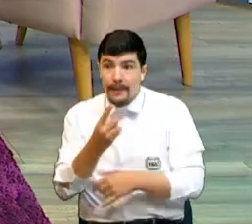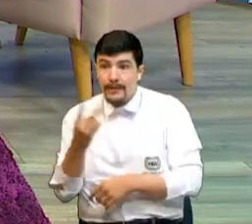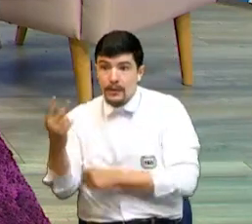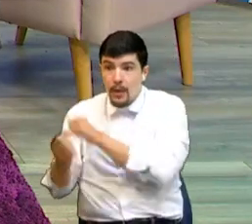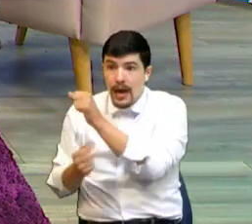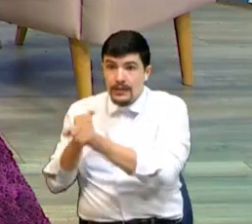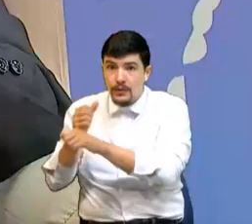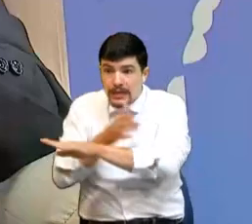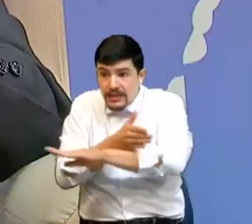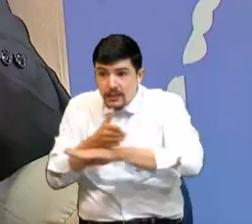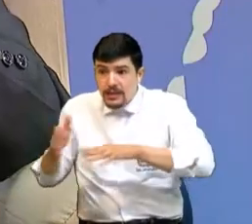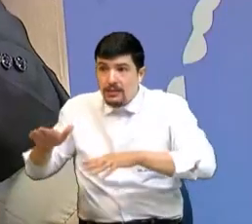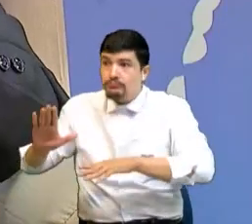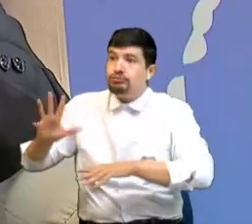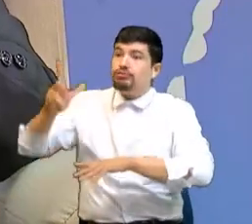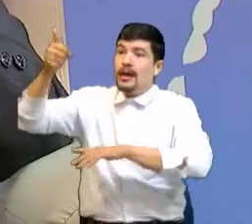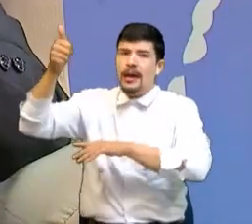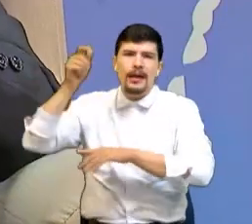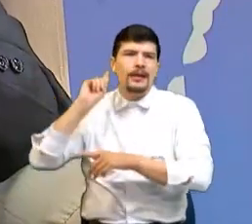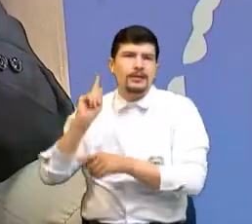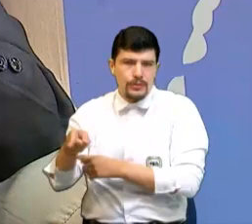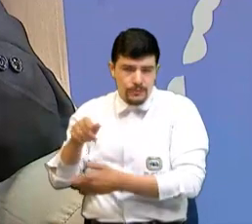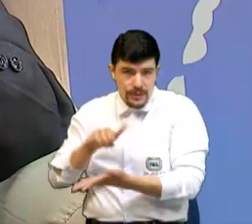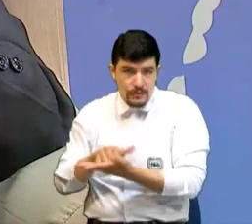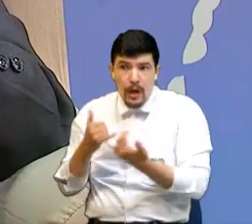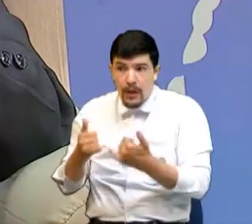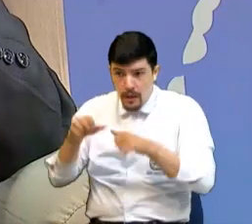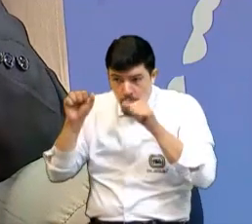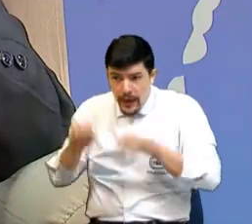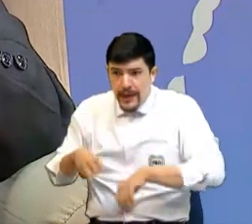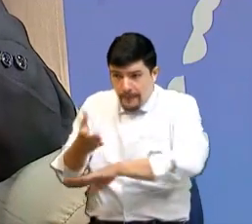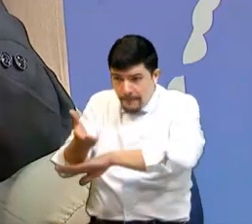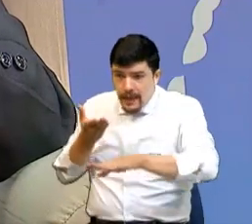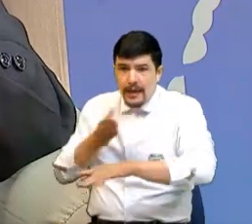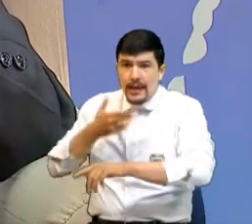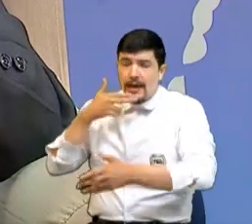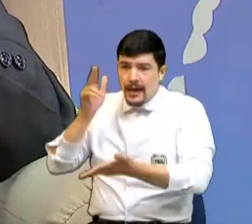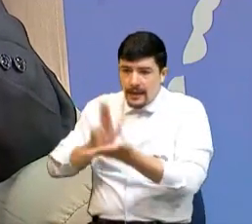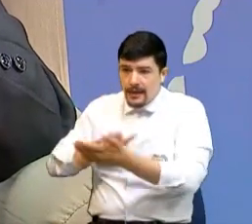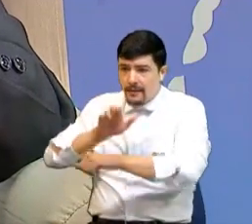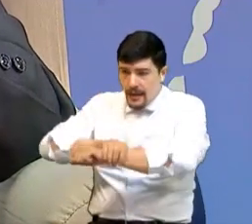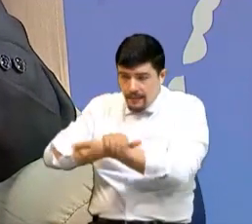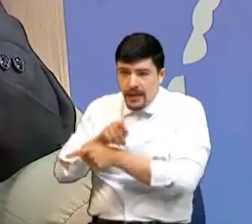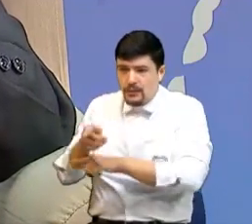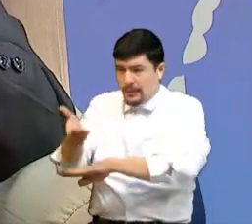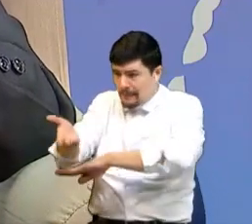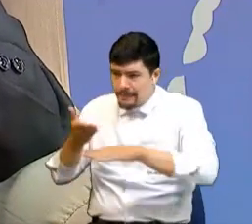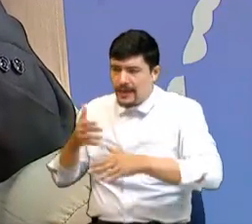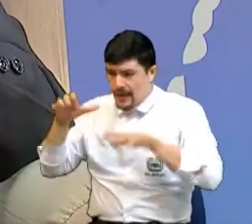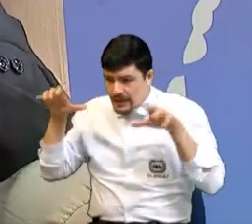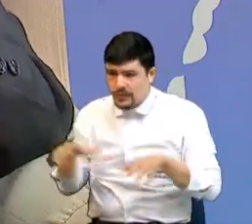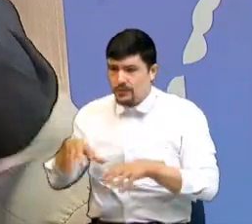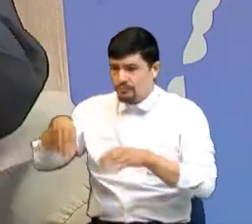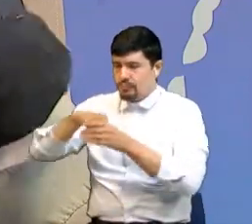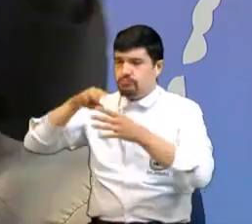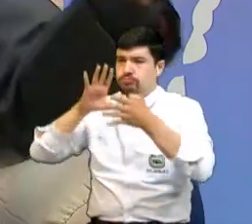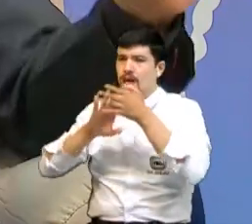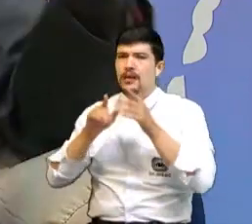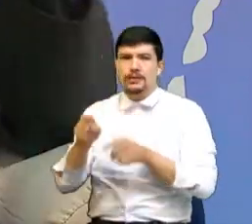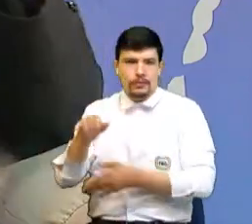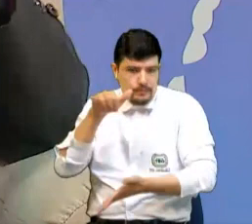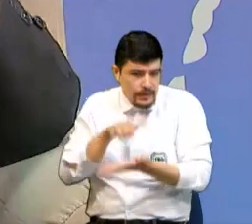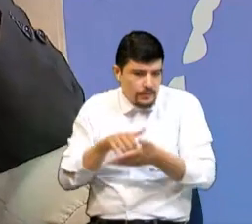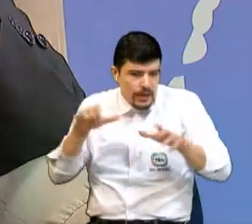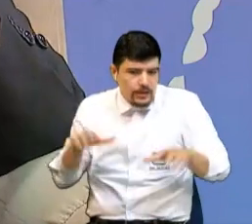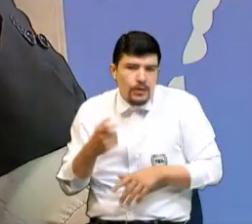intervenir, ¿sí? De solicitar captura, de formular una imputación y de solicitar una medida de aseguramiento como si los